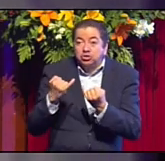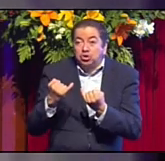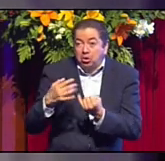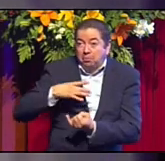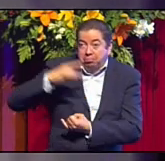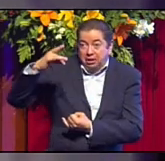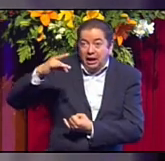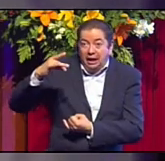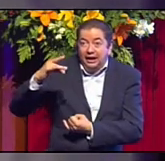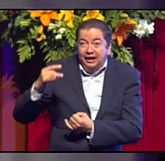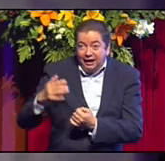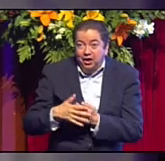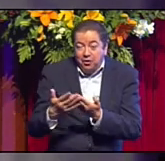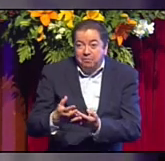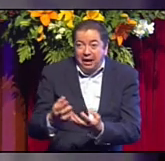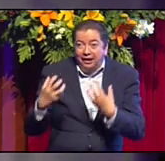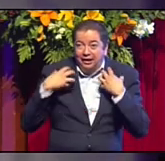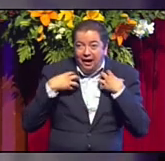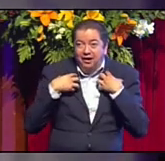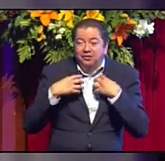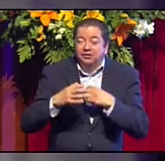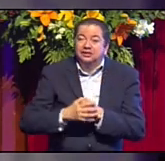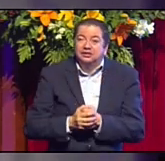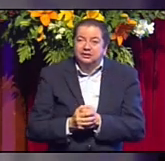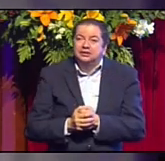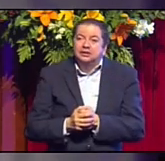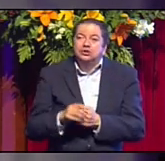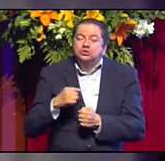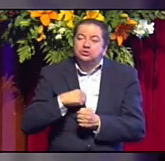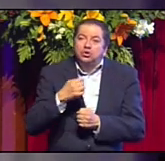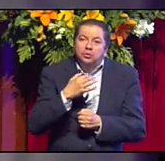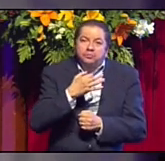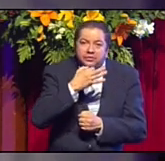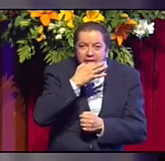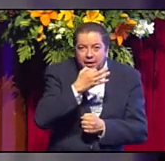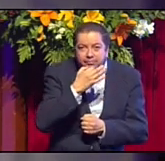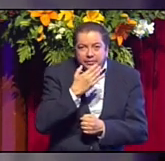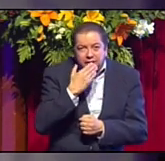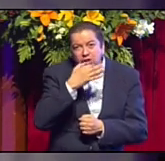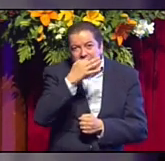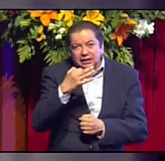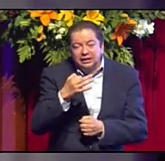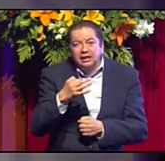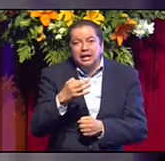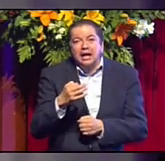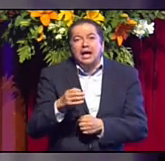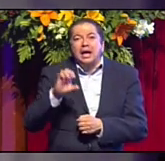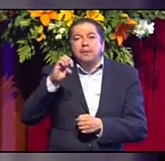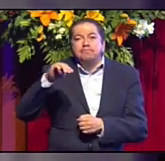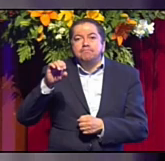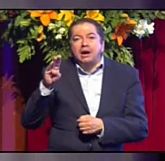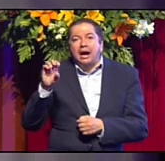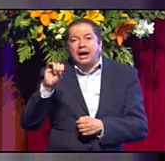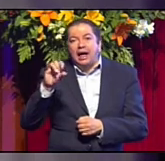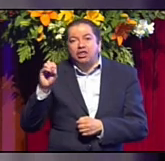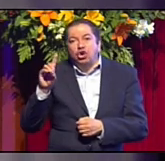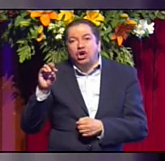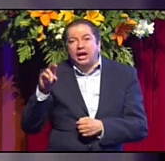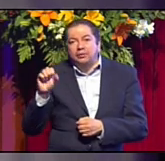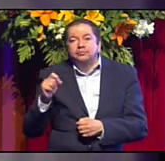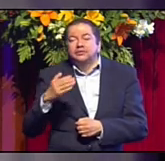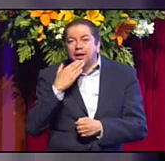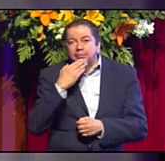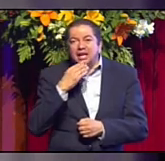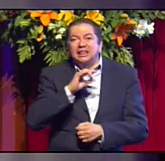sido elegido para este cargo. Conté con la presencia de la embajadora de Chile, que me estuvo acompañando en la